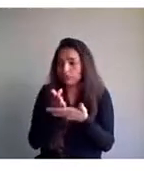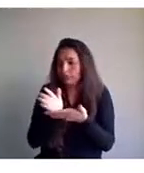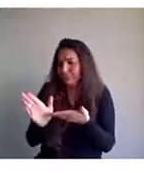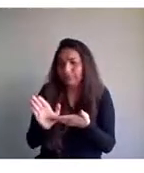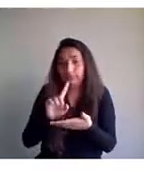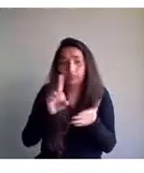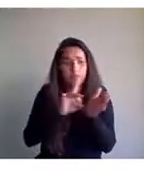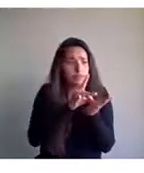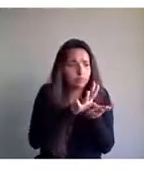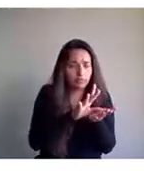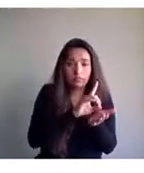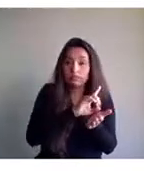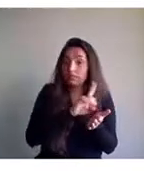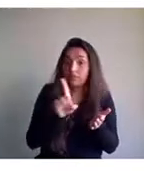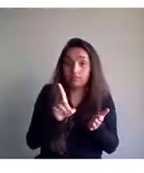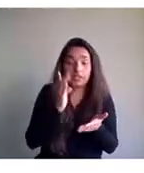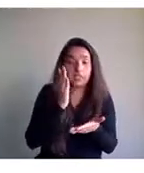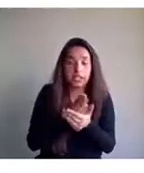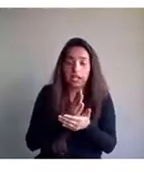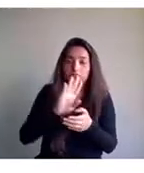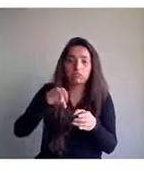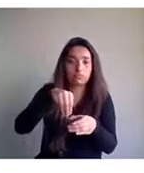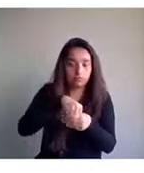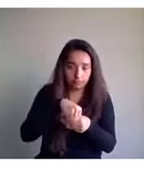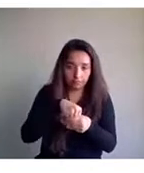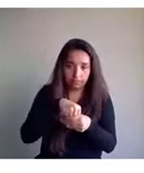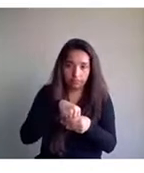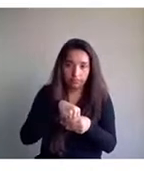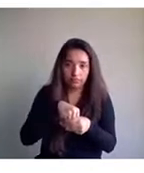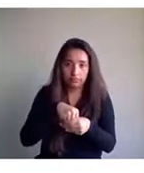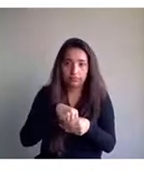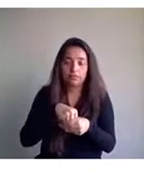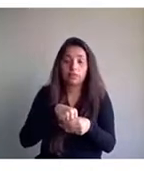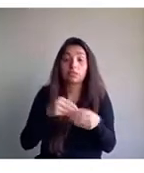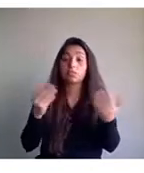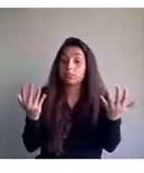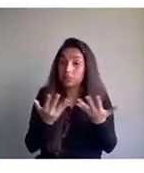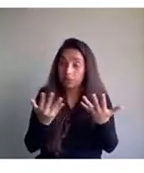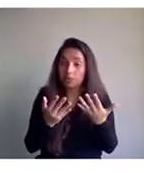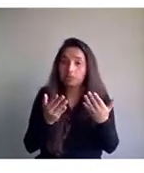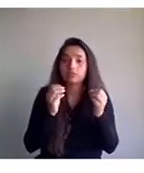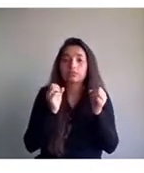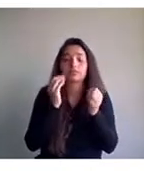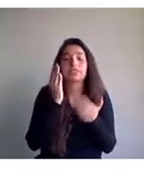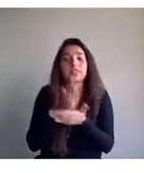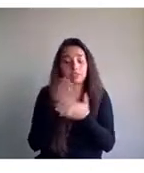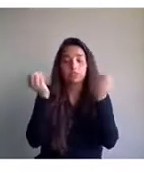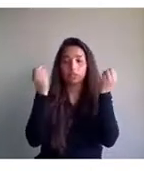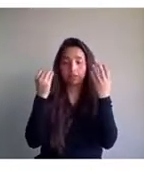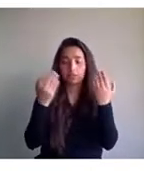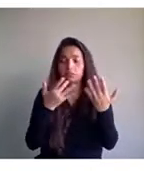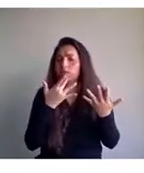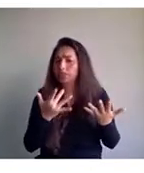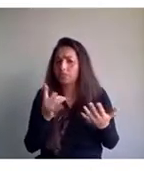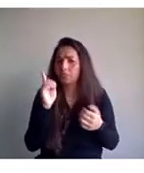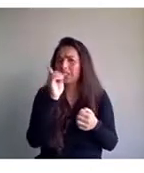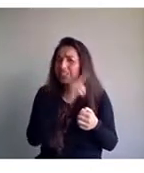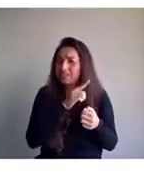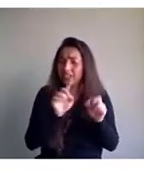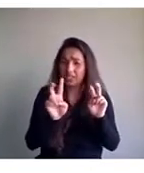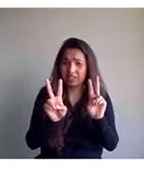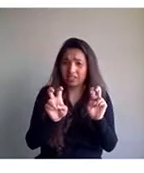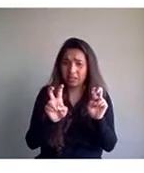durante este taller de hamas porque al fin y al cabo esto se terminó tenemos muy claro la